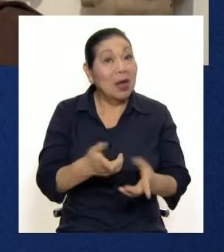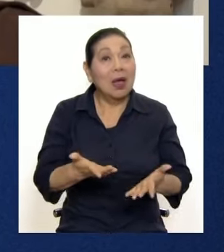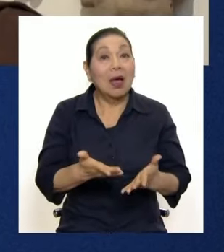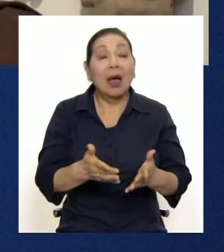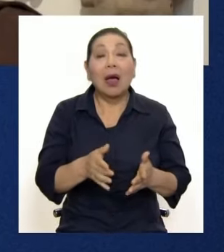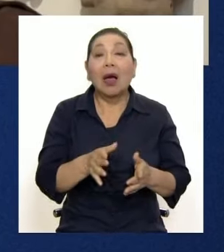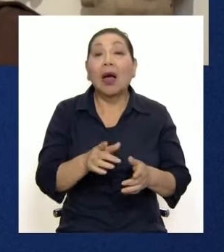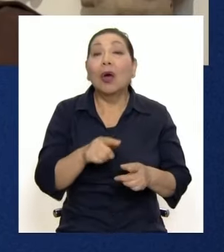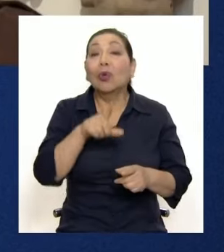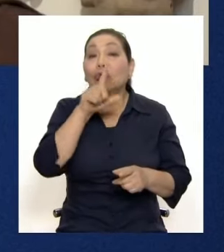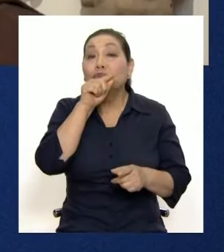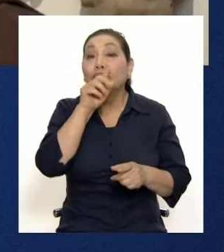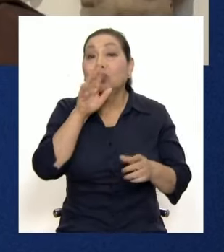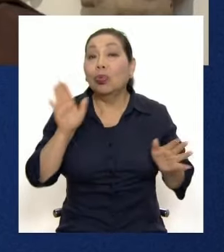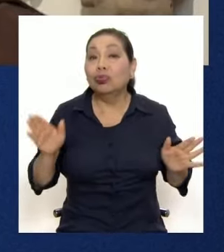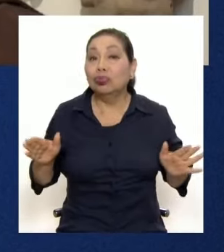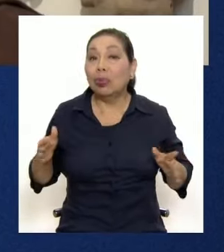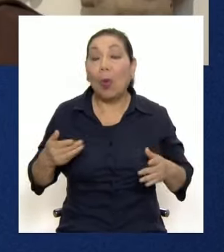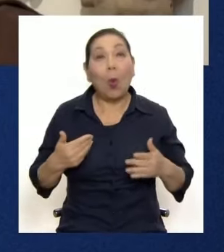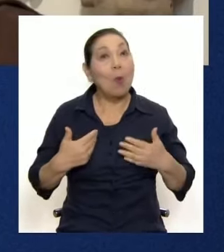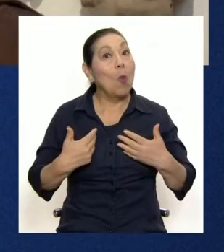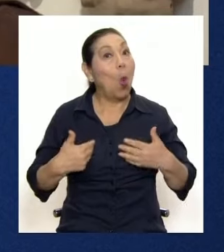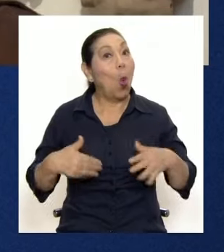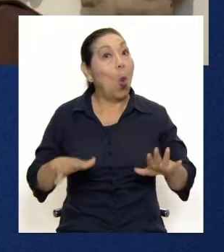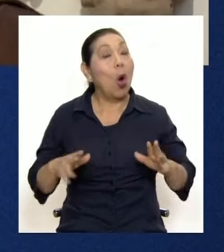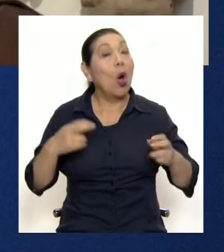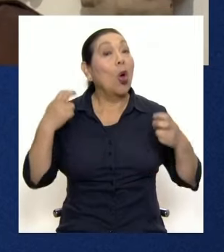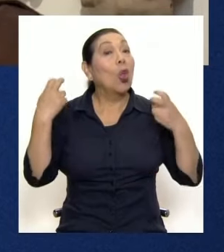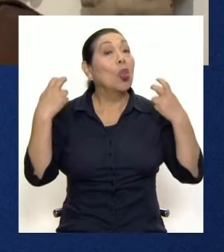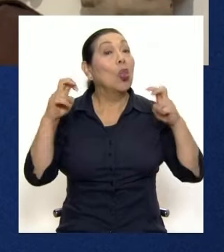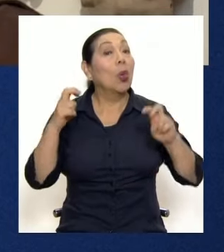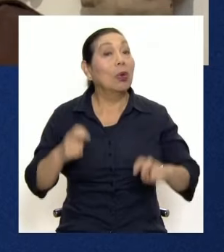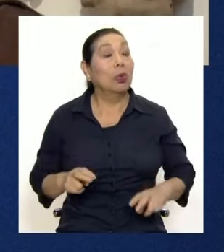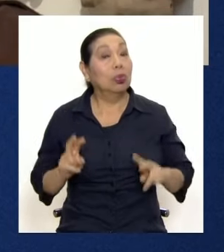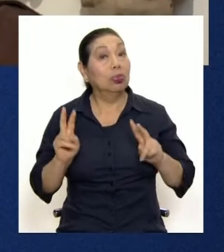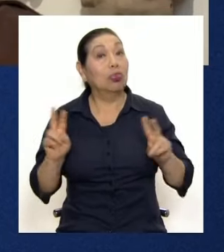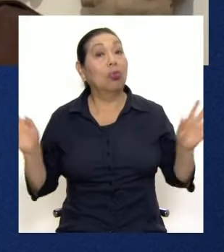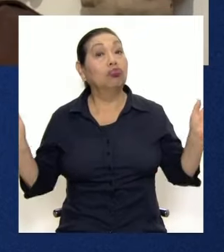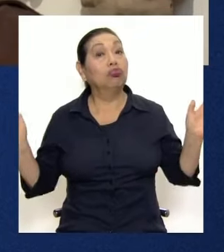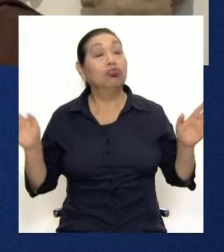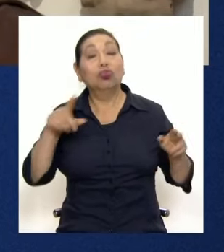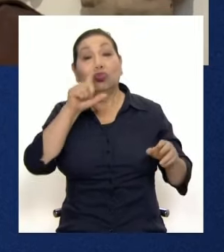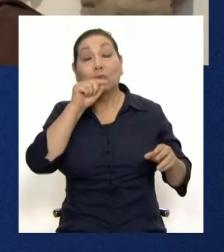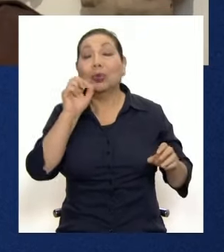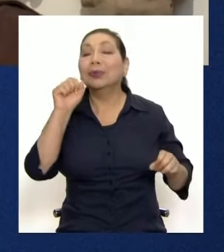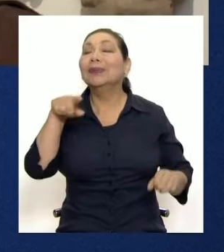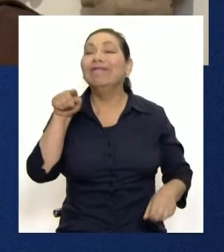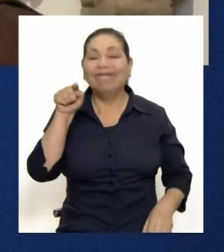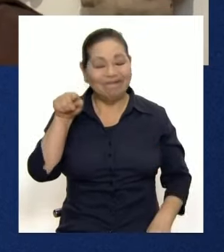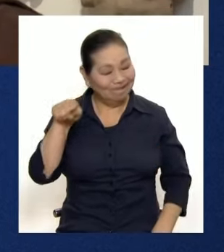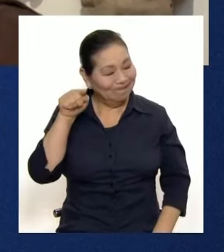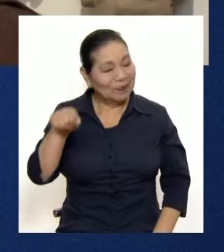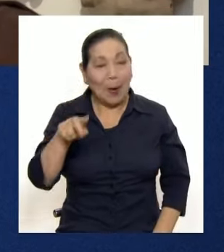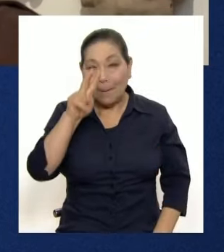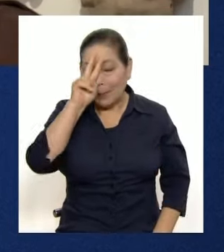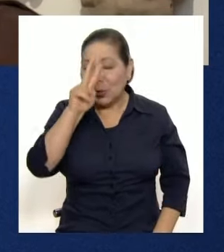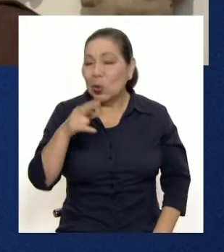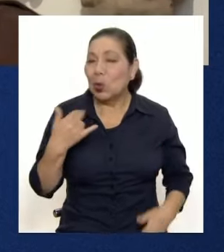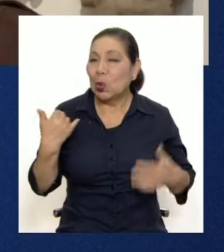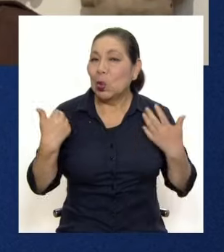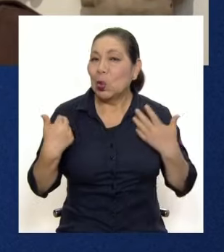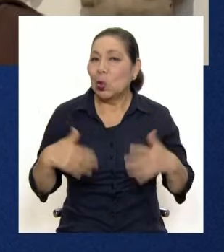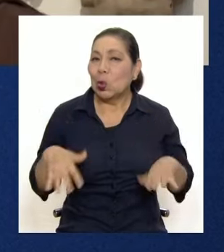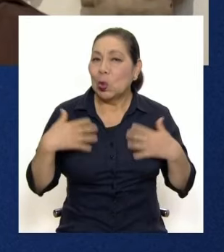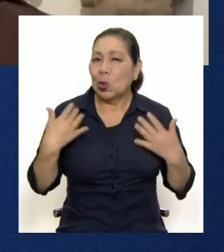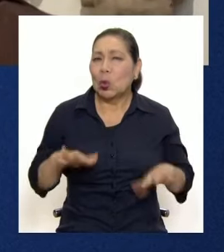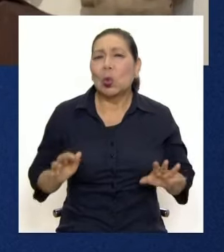aves es otro mercado tremendo el turismo no el avistamiento de aves exactamente Perú tiene